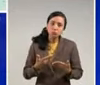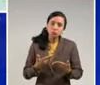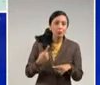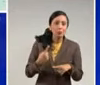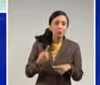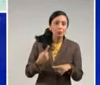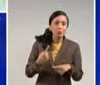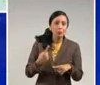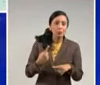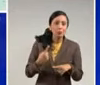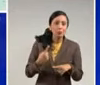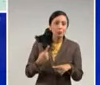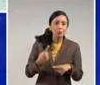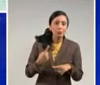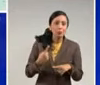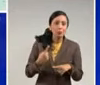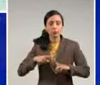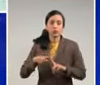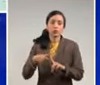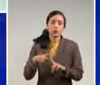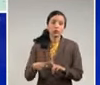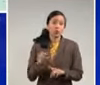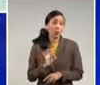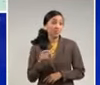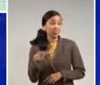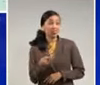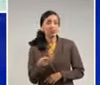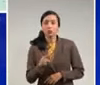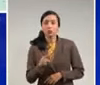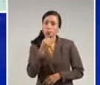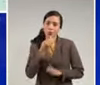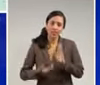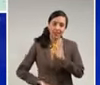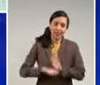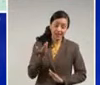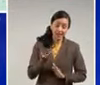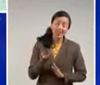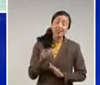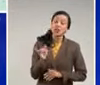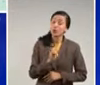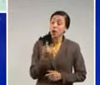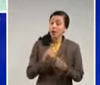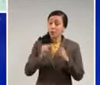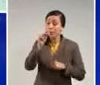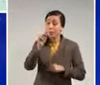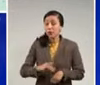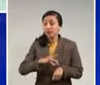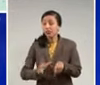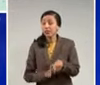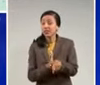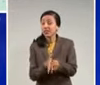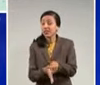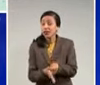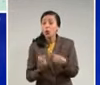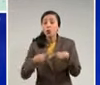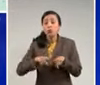alta, independientemente de que muchos tienen un cuadro clínico no muy abigarrado.